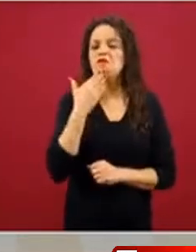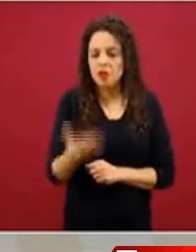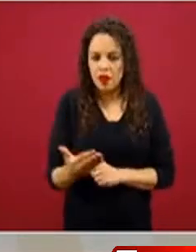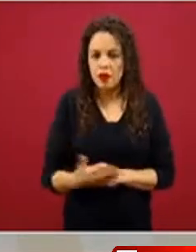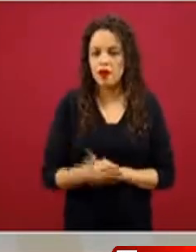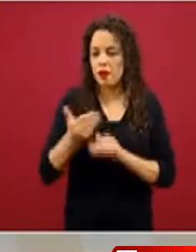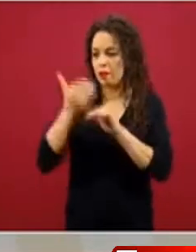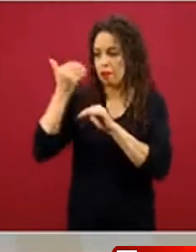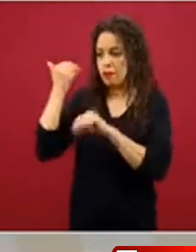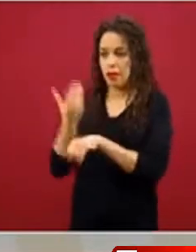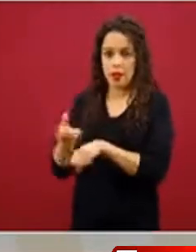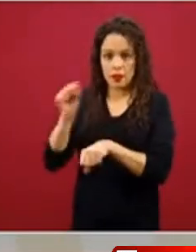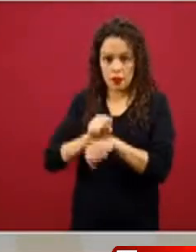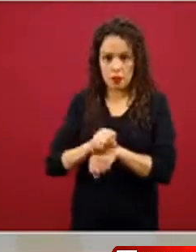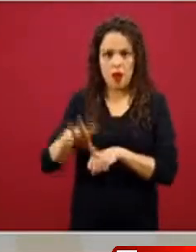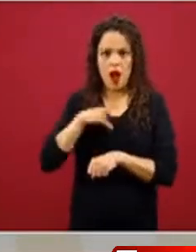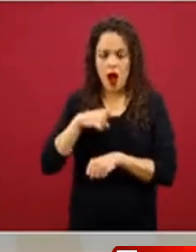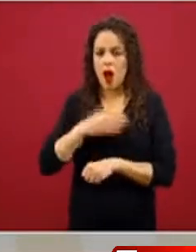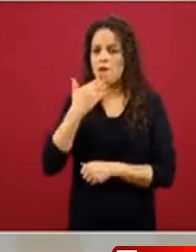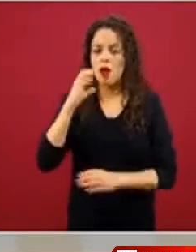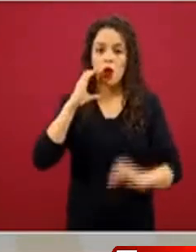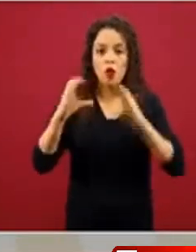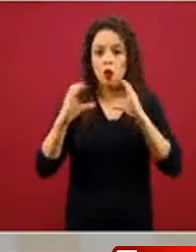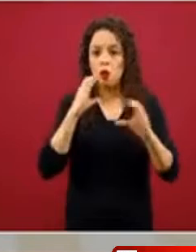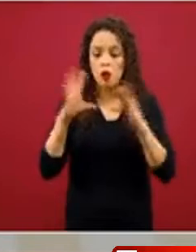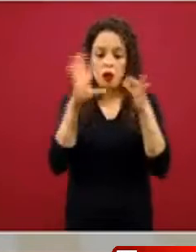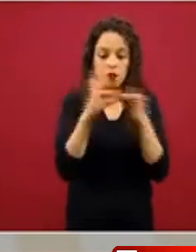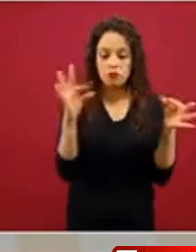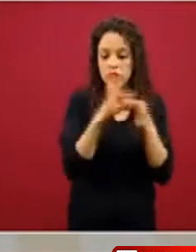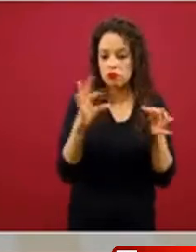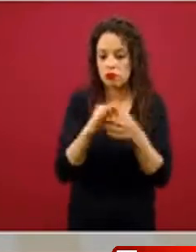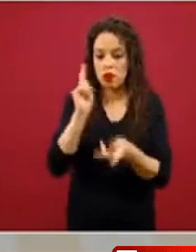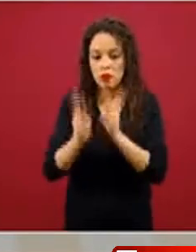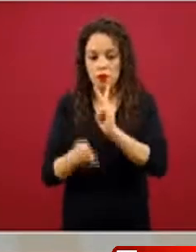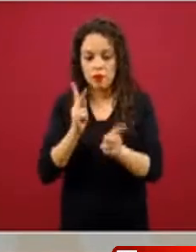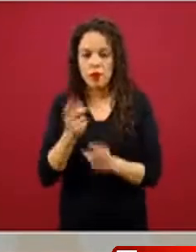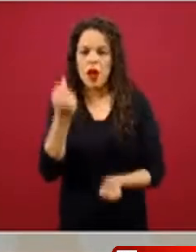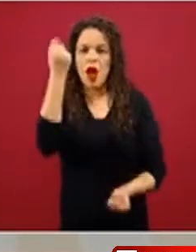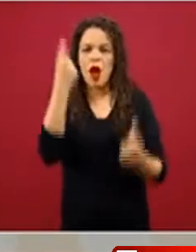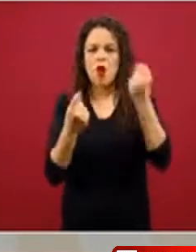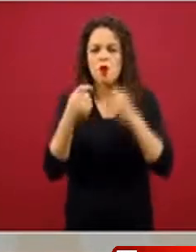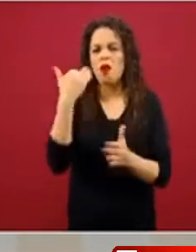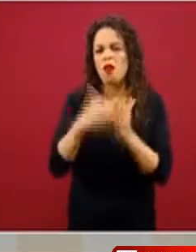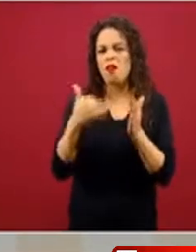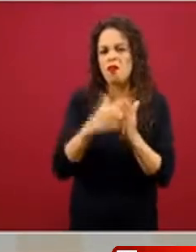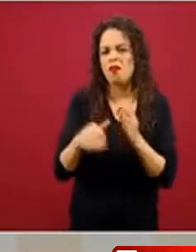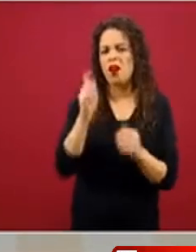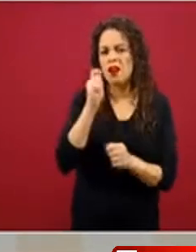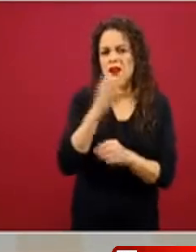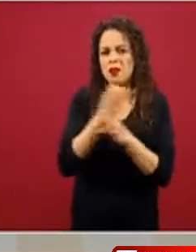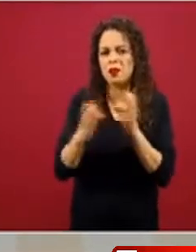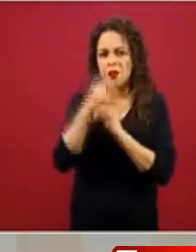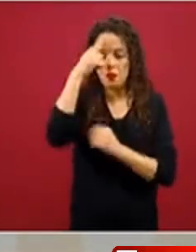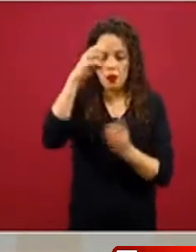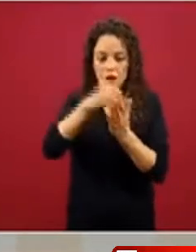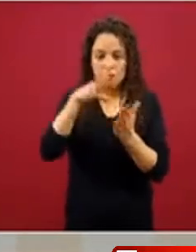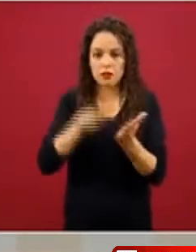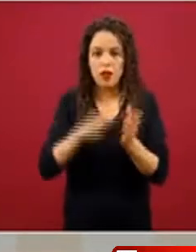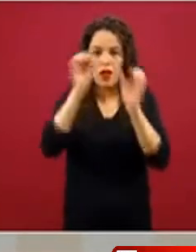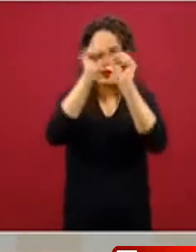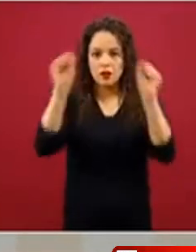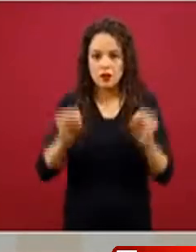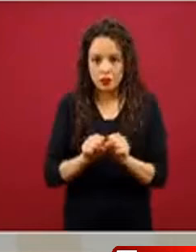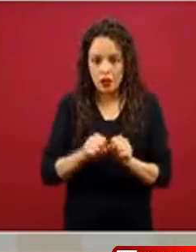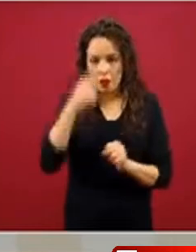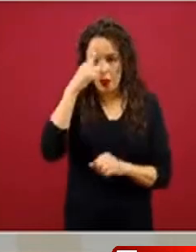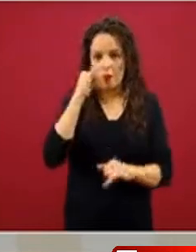anteriores, ha habido un diálogo concreto. En algunos casos faltaba algún dato de ser considerado en los sistemas electrónicos, se